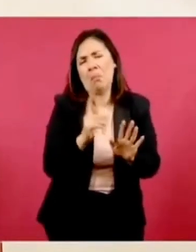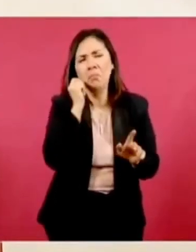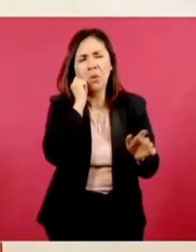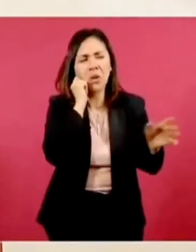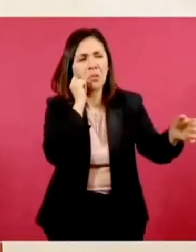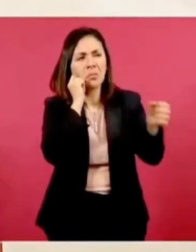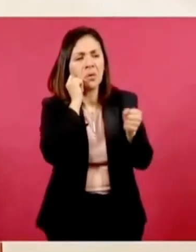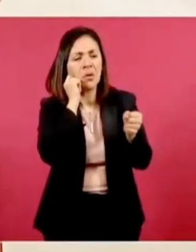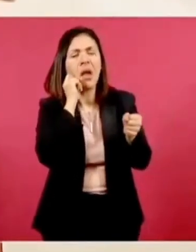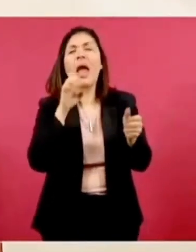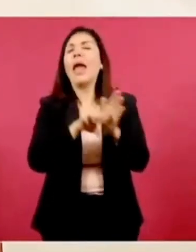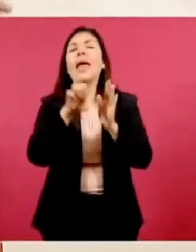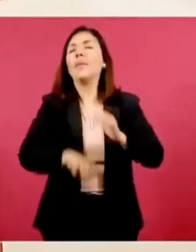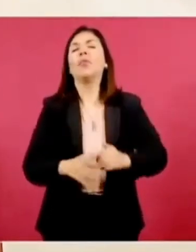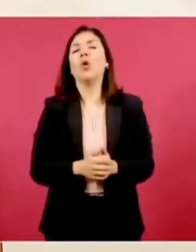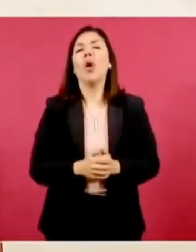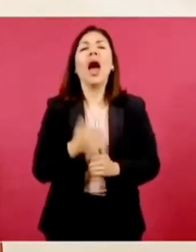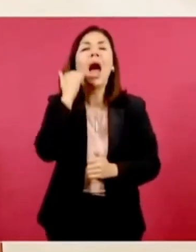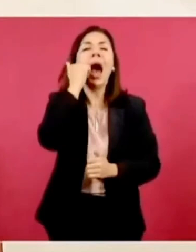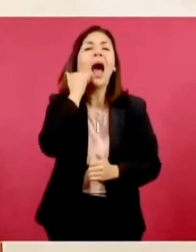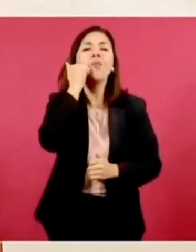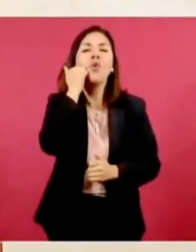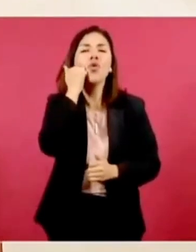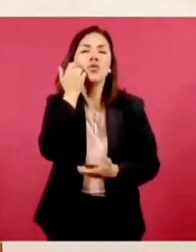como a un detergente, como